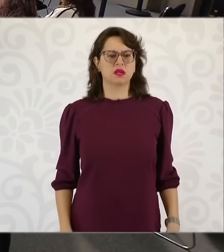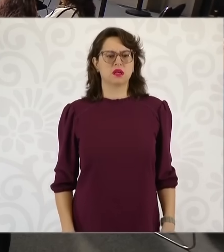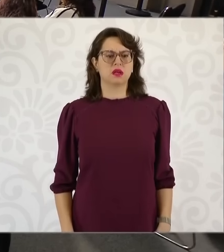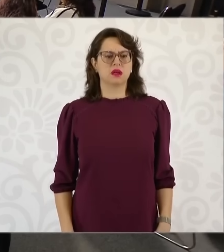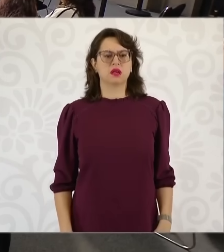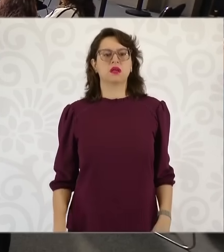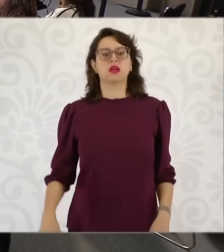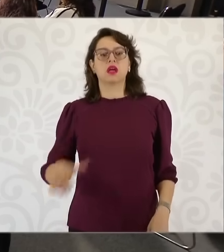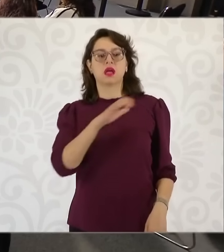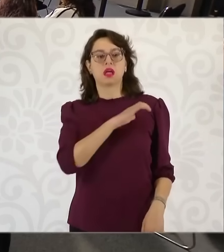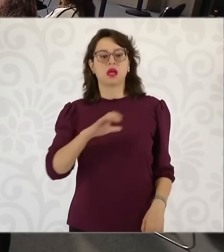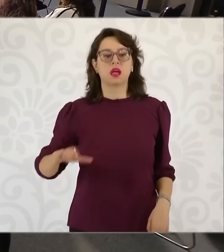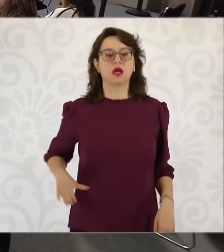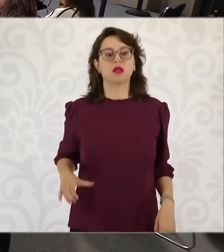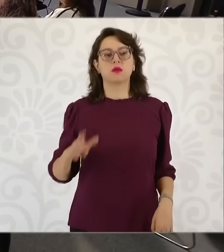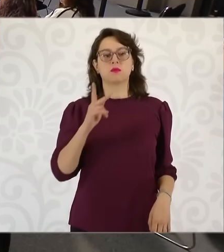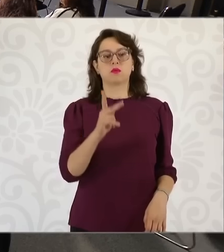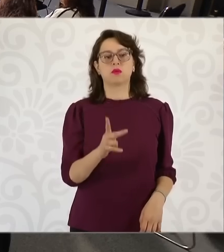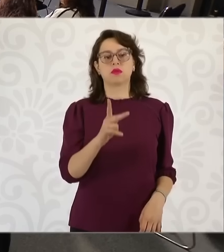Candidaturas,